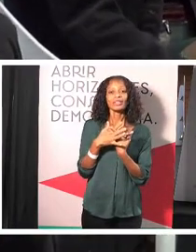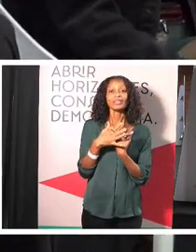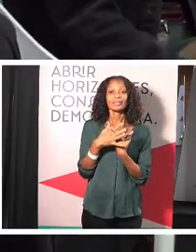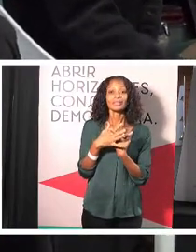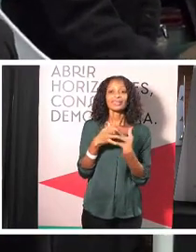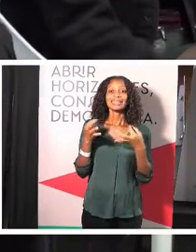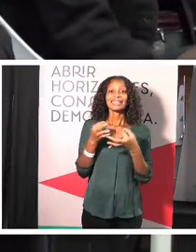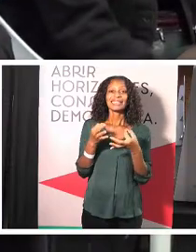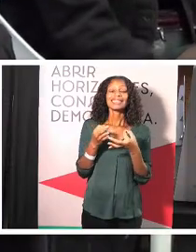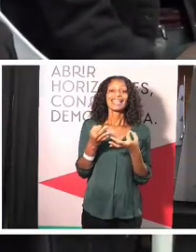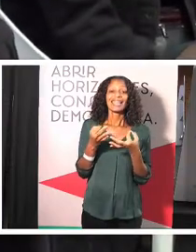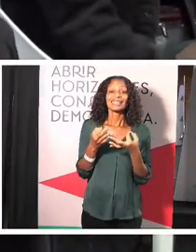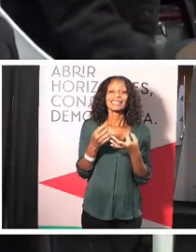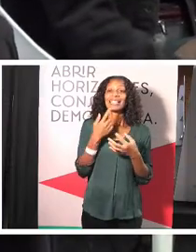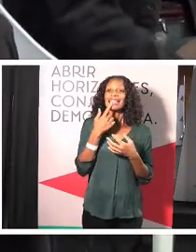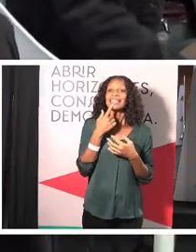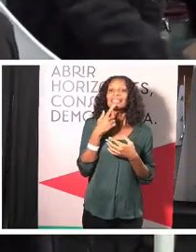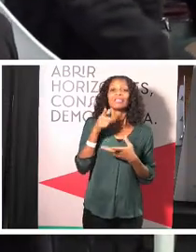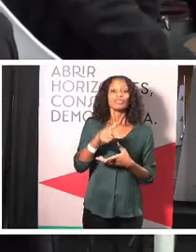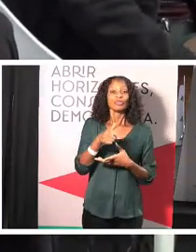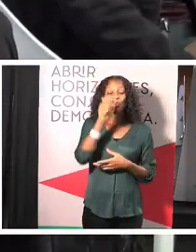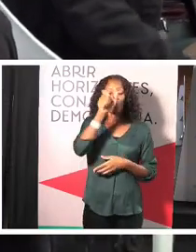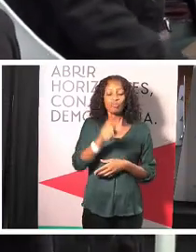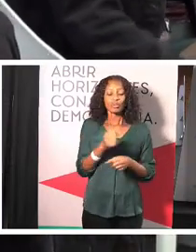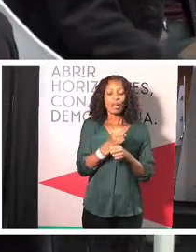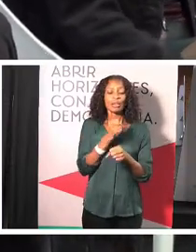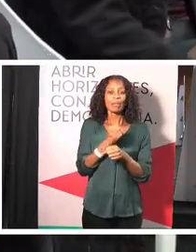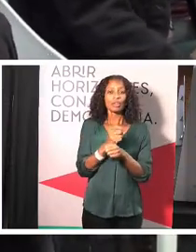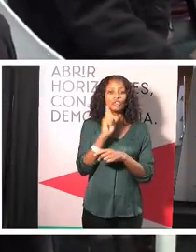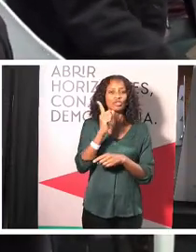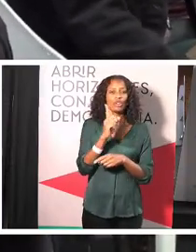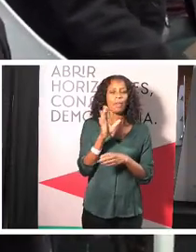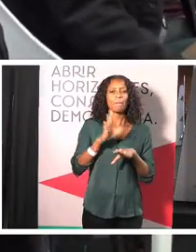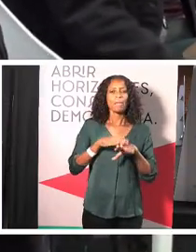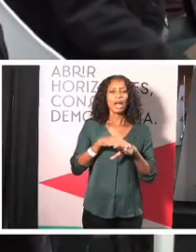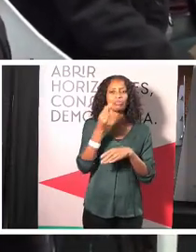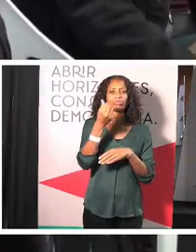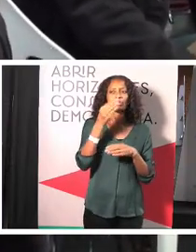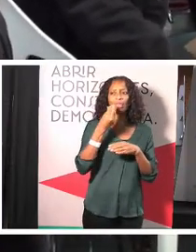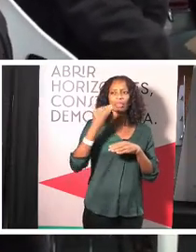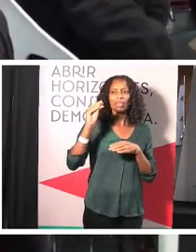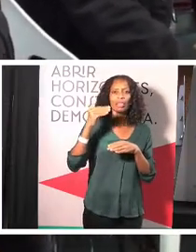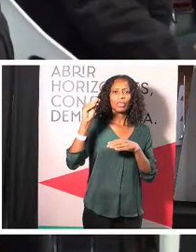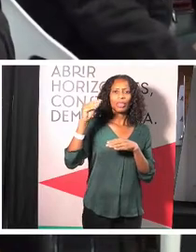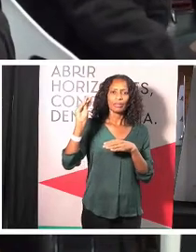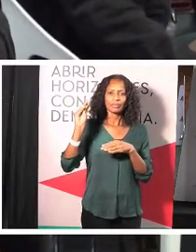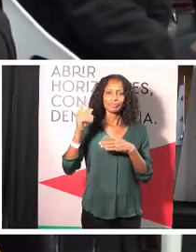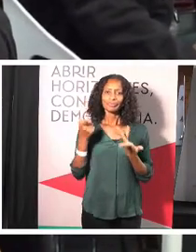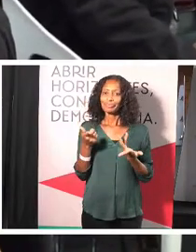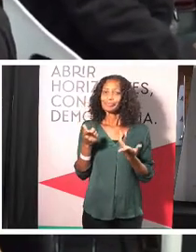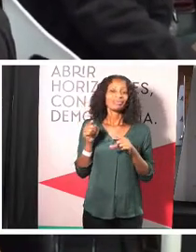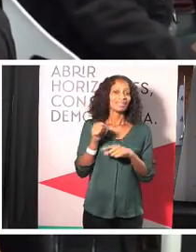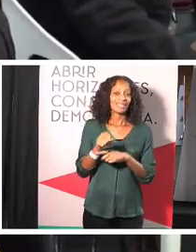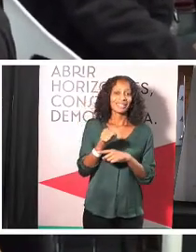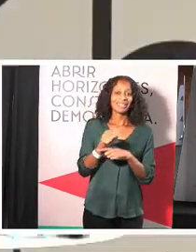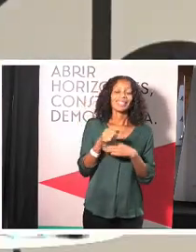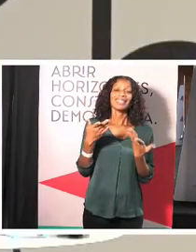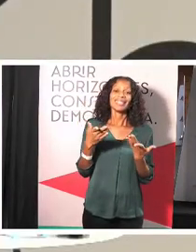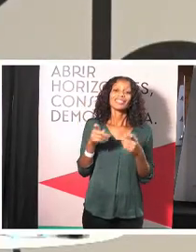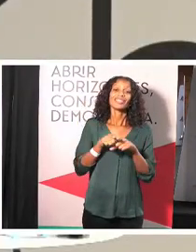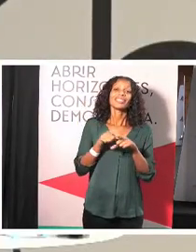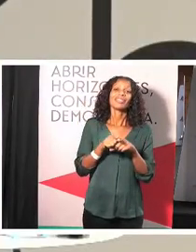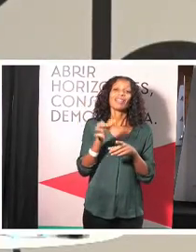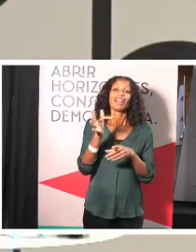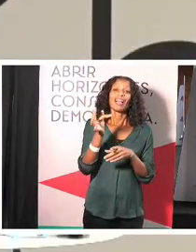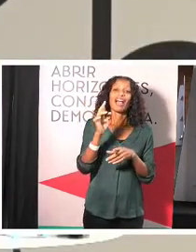y de, además, no poder organizar tu propio trabajo, es más, como bien se ha mencionado antes, el taylorismo y posteriormente el fordismo lo que hacen es